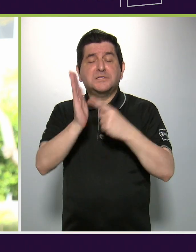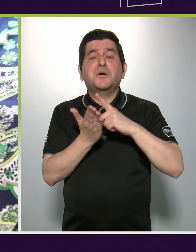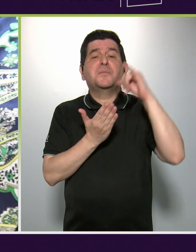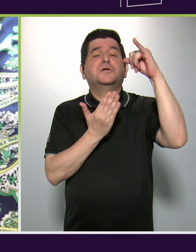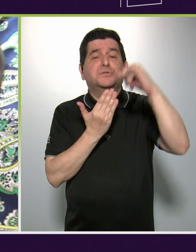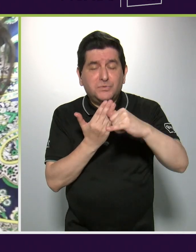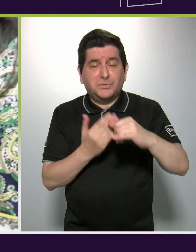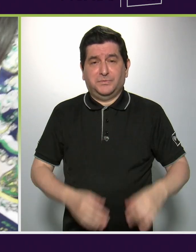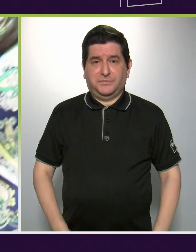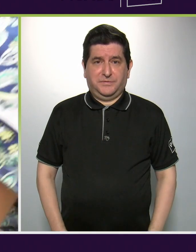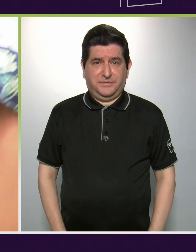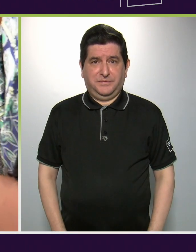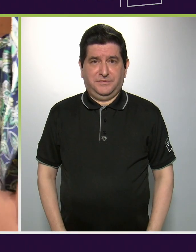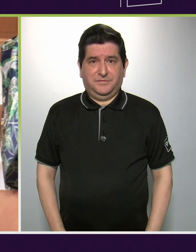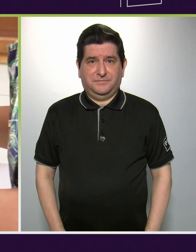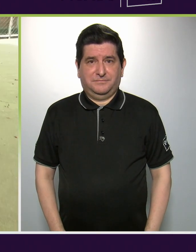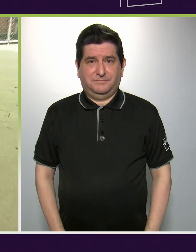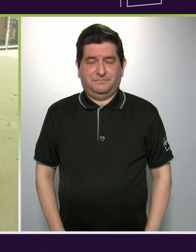taxar, digamos, para que los